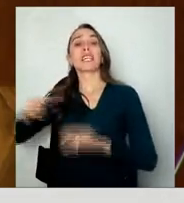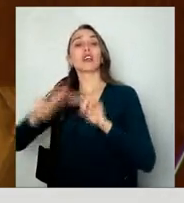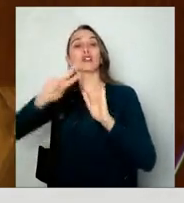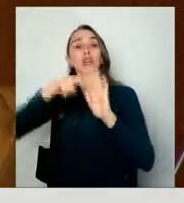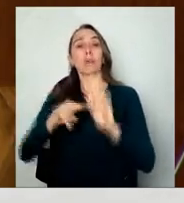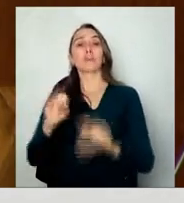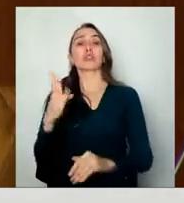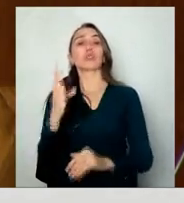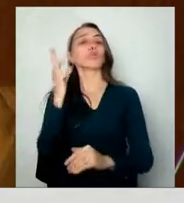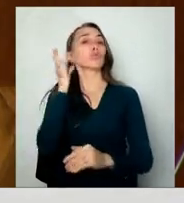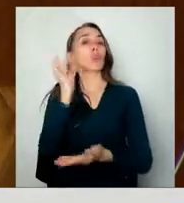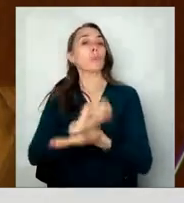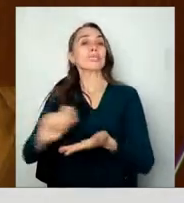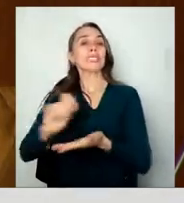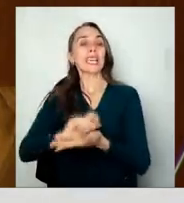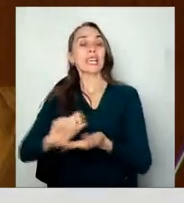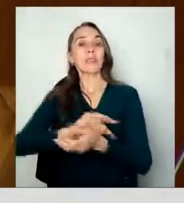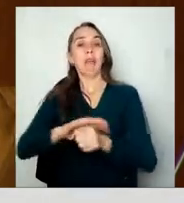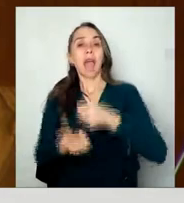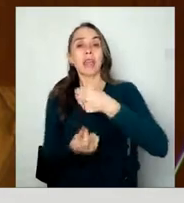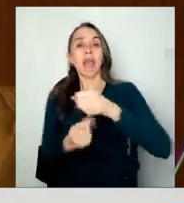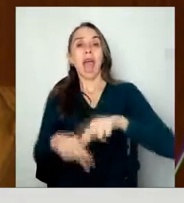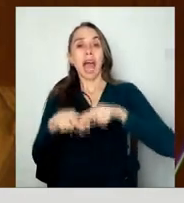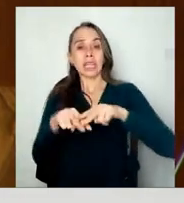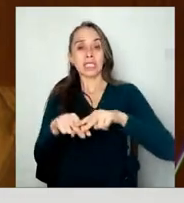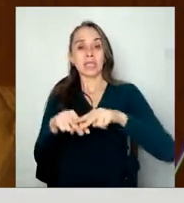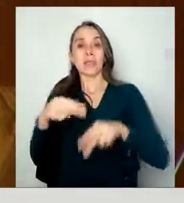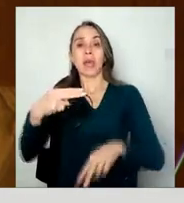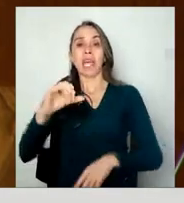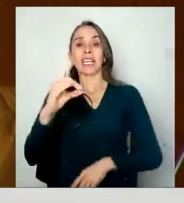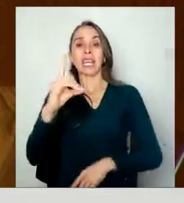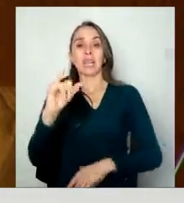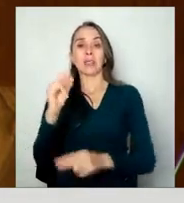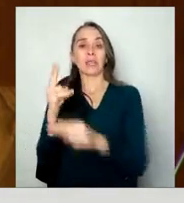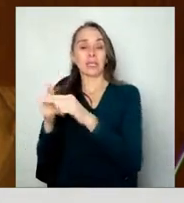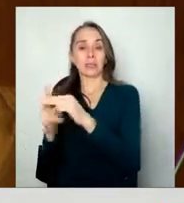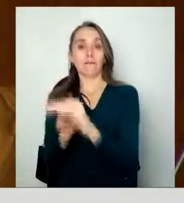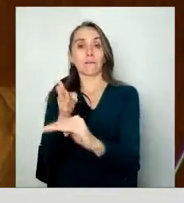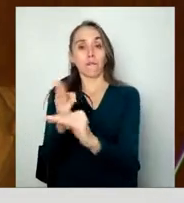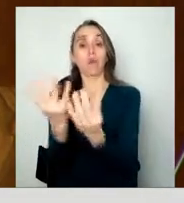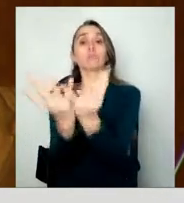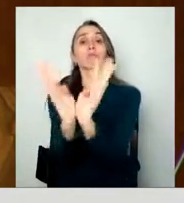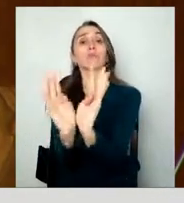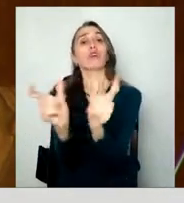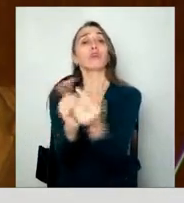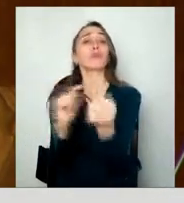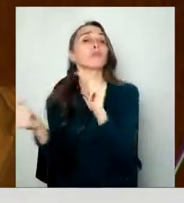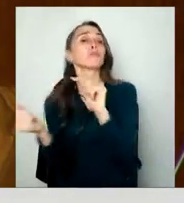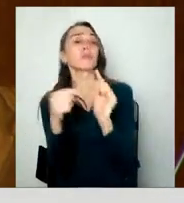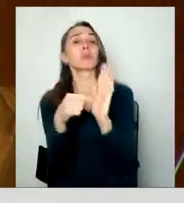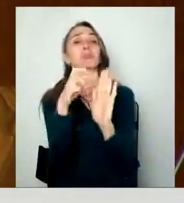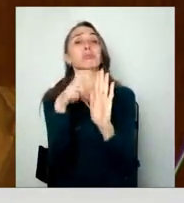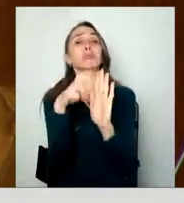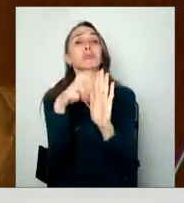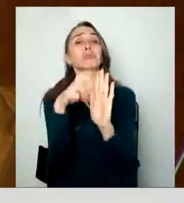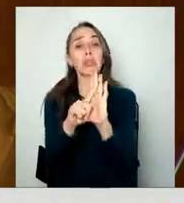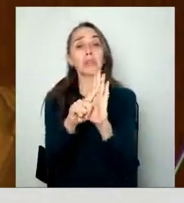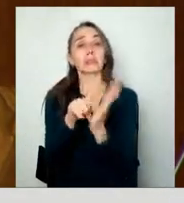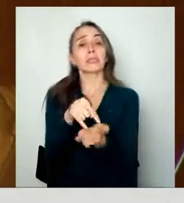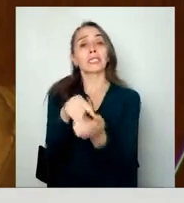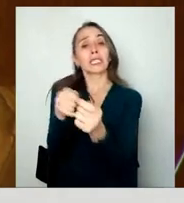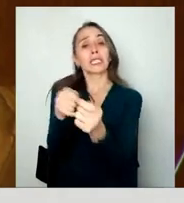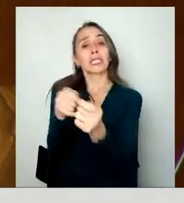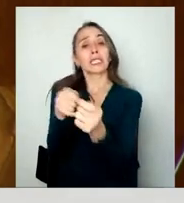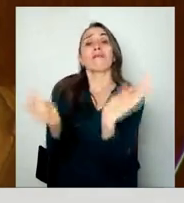Doña Heidi berner durante el debate en la comisión se precisó que el proyecto de ley ingresado a trámite el